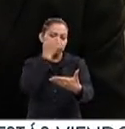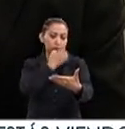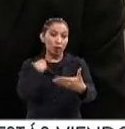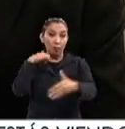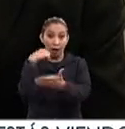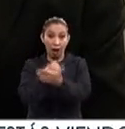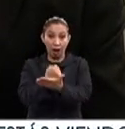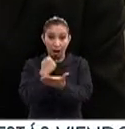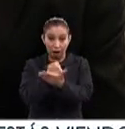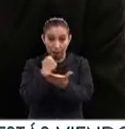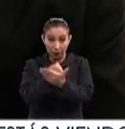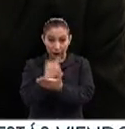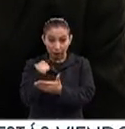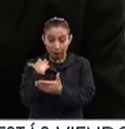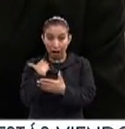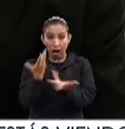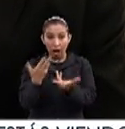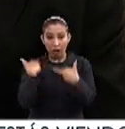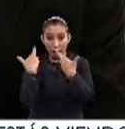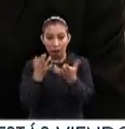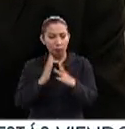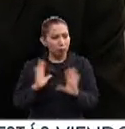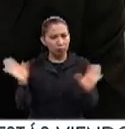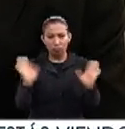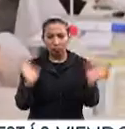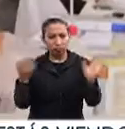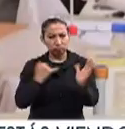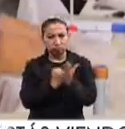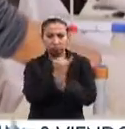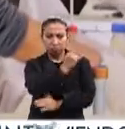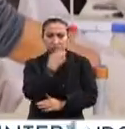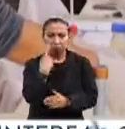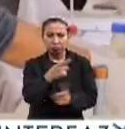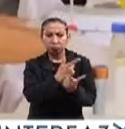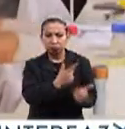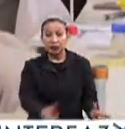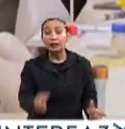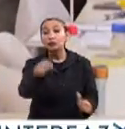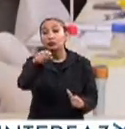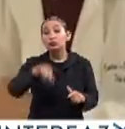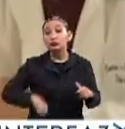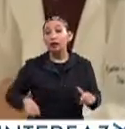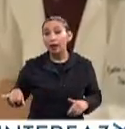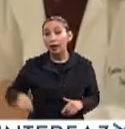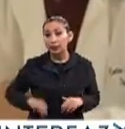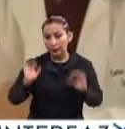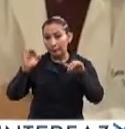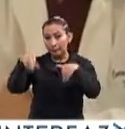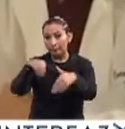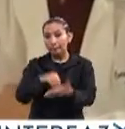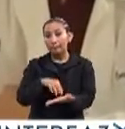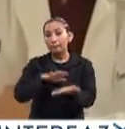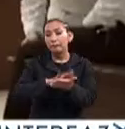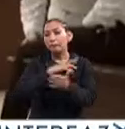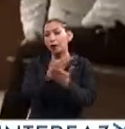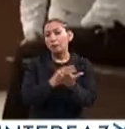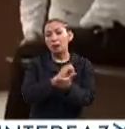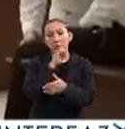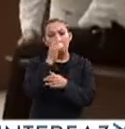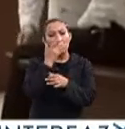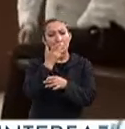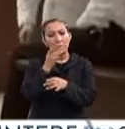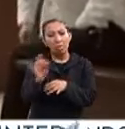lo está obligando a hacer o tomar toda la cual decisión. De estar interesados, inscribirse al programa es muy